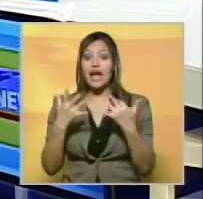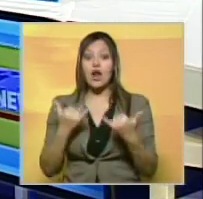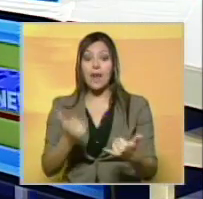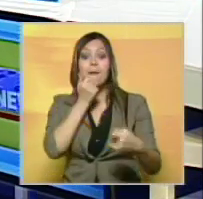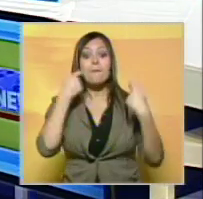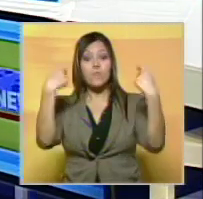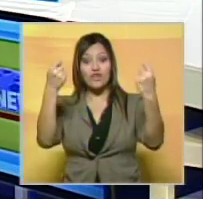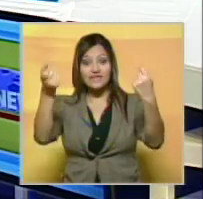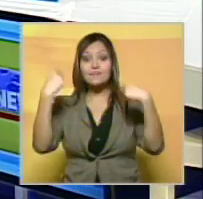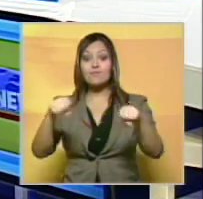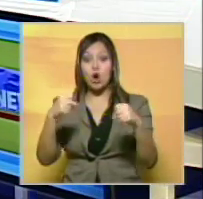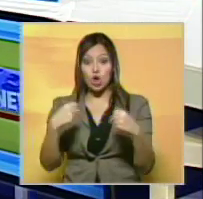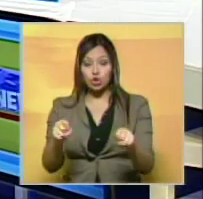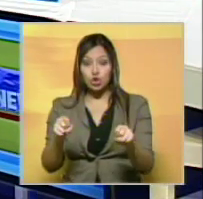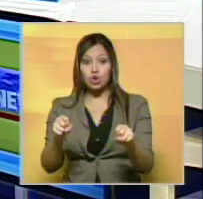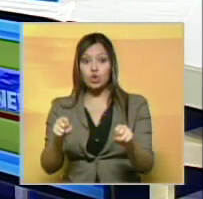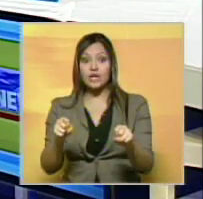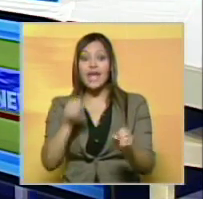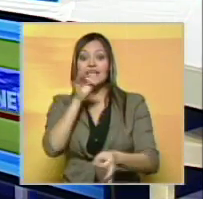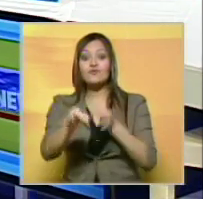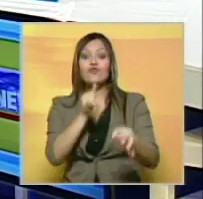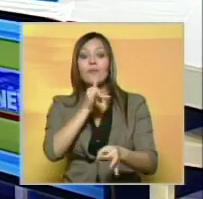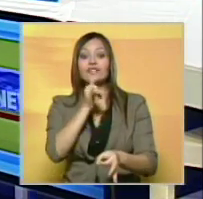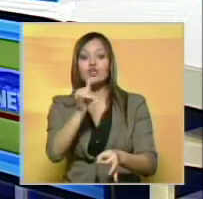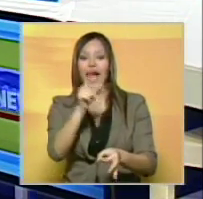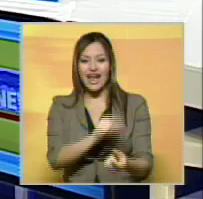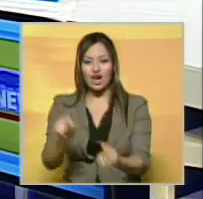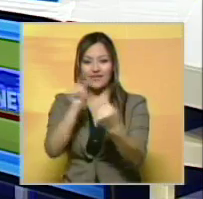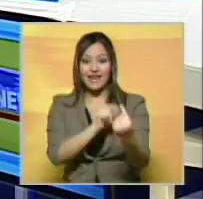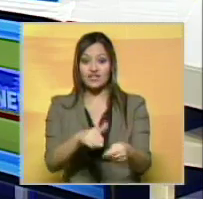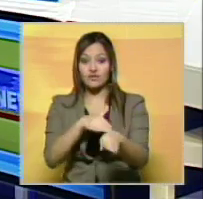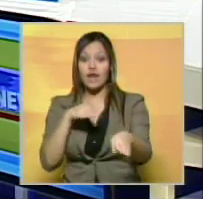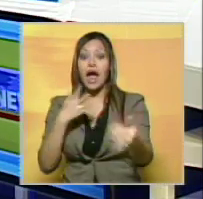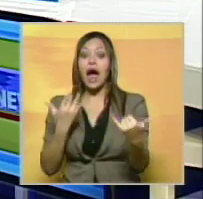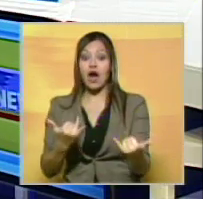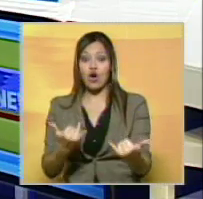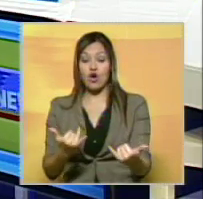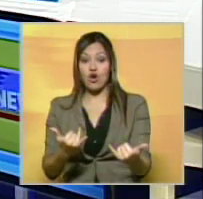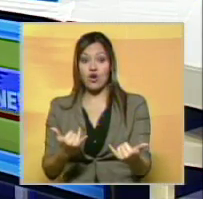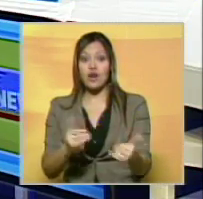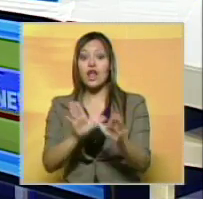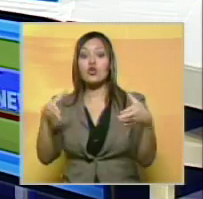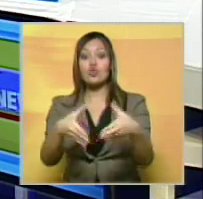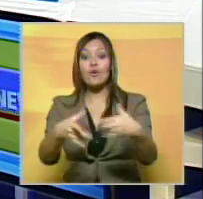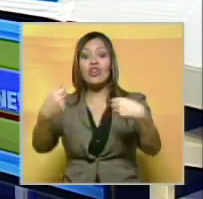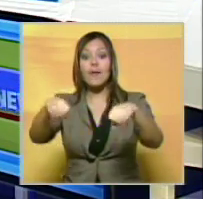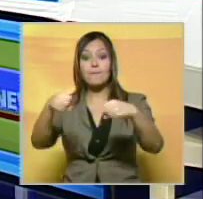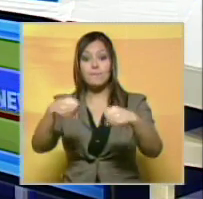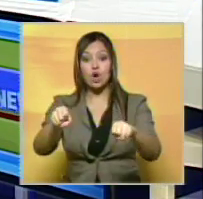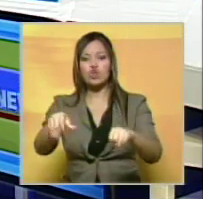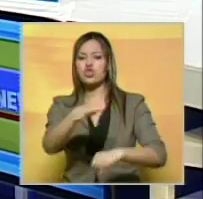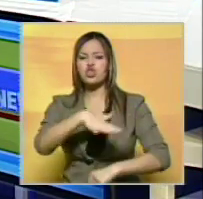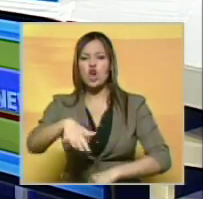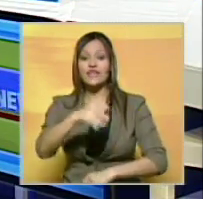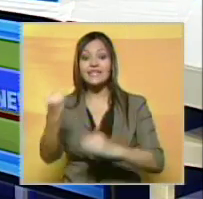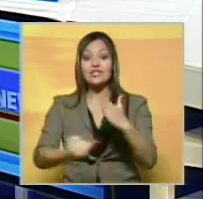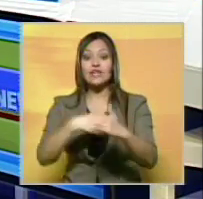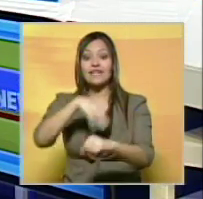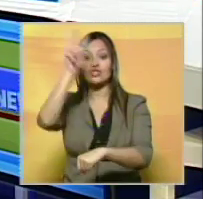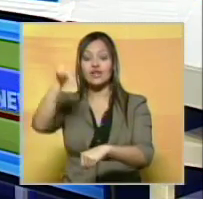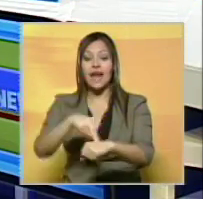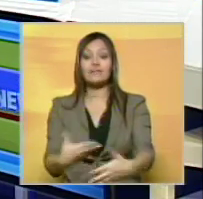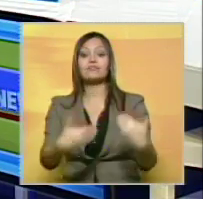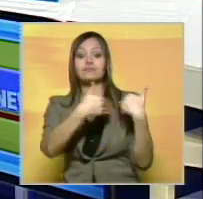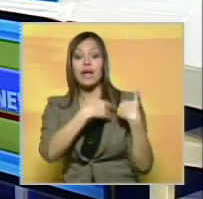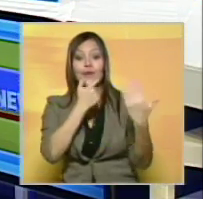una protesta de motorizados. Nos reportan a través de @tráficoBB que a esta hora el grupo de motorizados se encuentra en el Instituto Nacional de